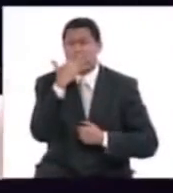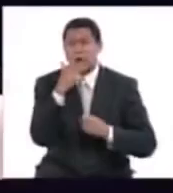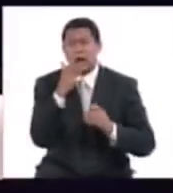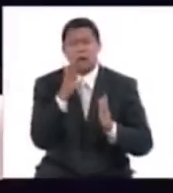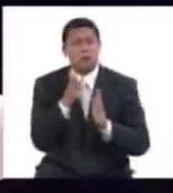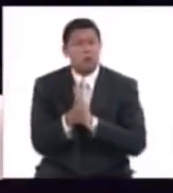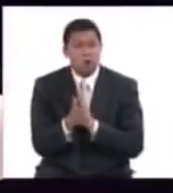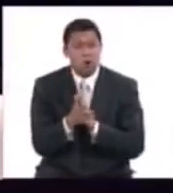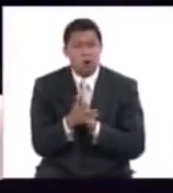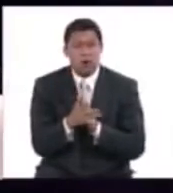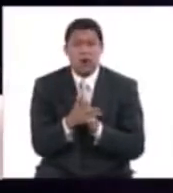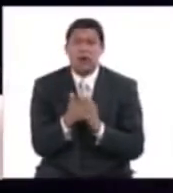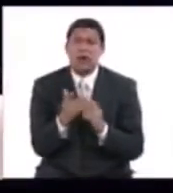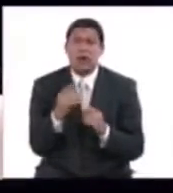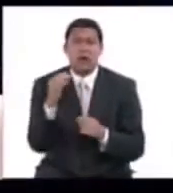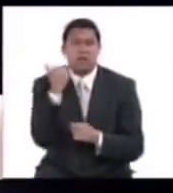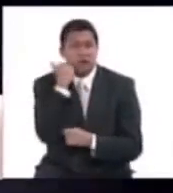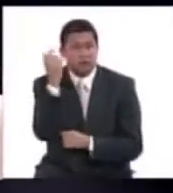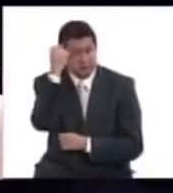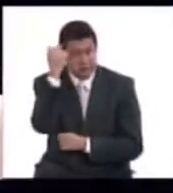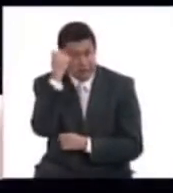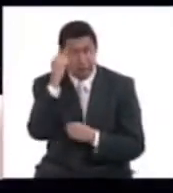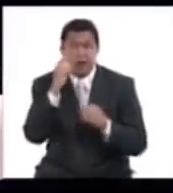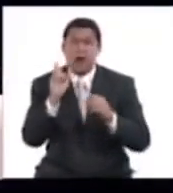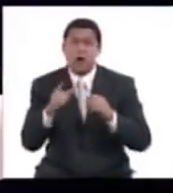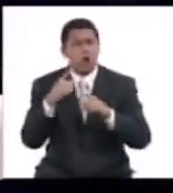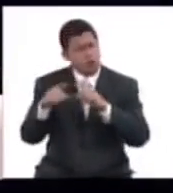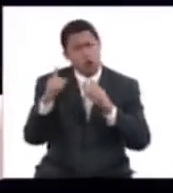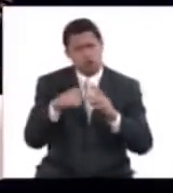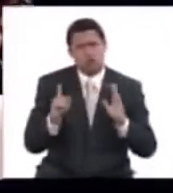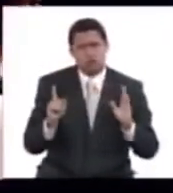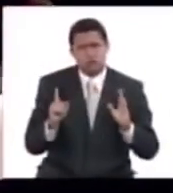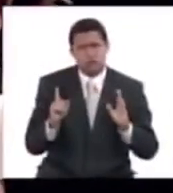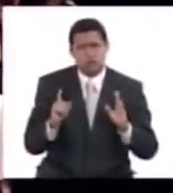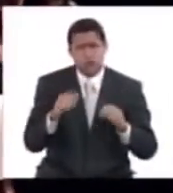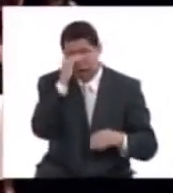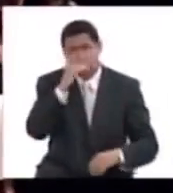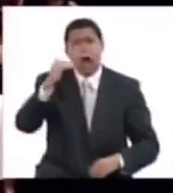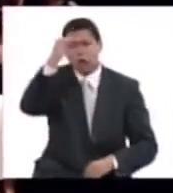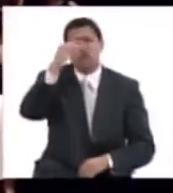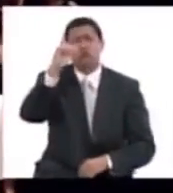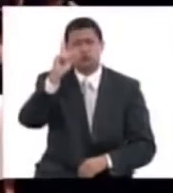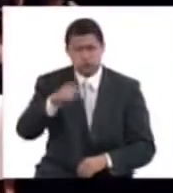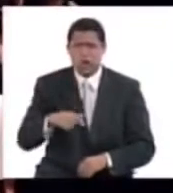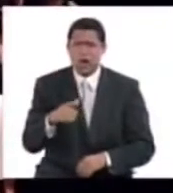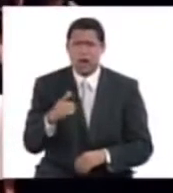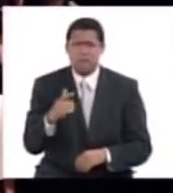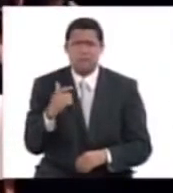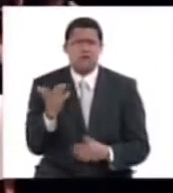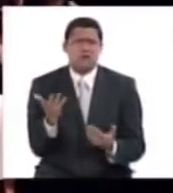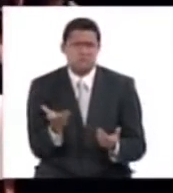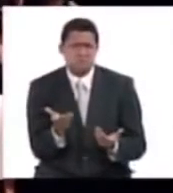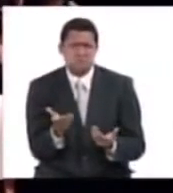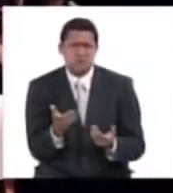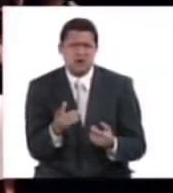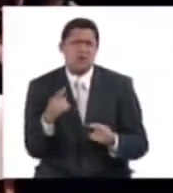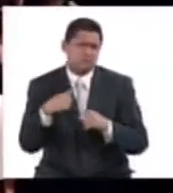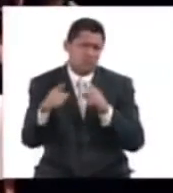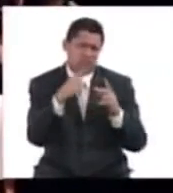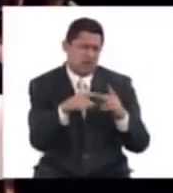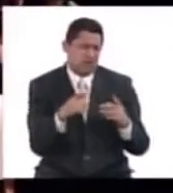relacionado con la acidosis o paludismo cerebral, y entre otros. En el adulto también es frecuente la afección